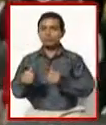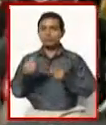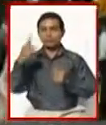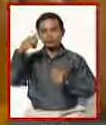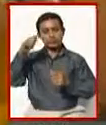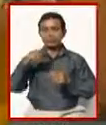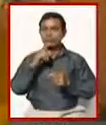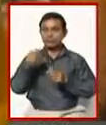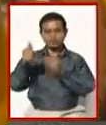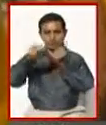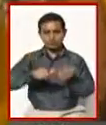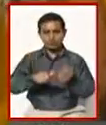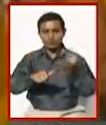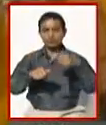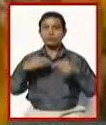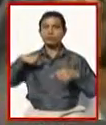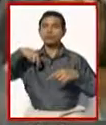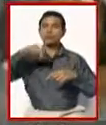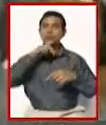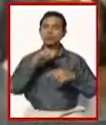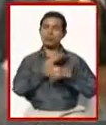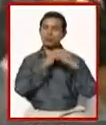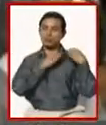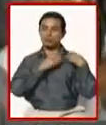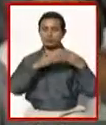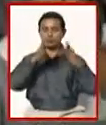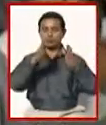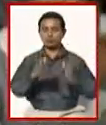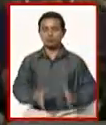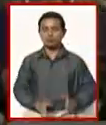por el hecho de serlo somos misioneros